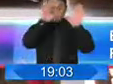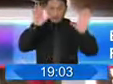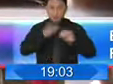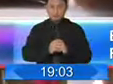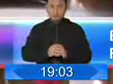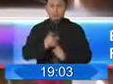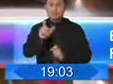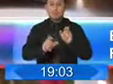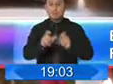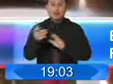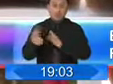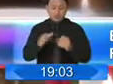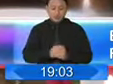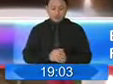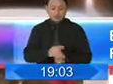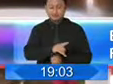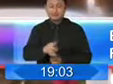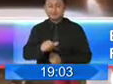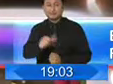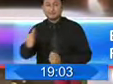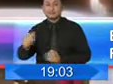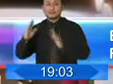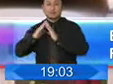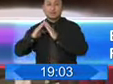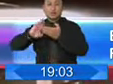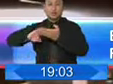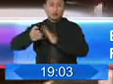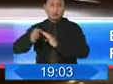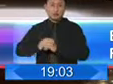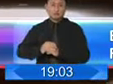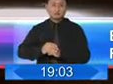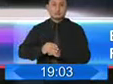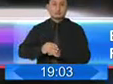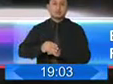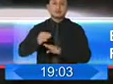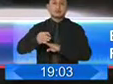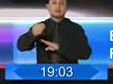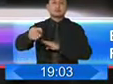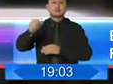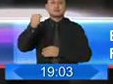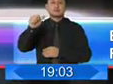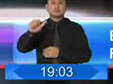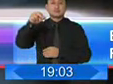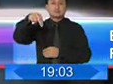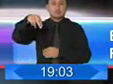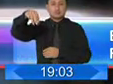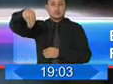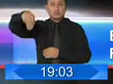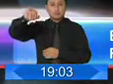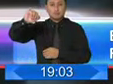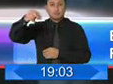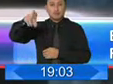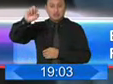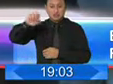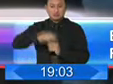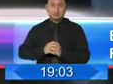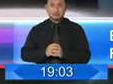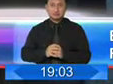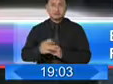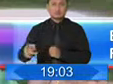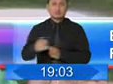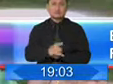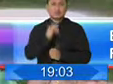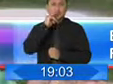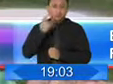Los desafortunados eran velados en una casa comunal de Huatumpamba, Cantón San Miguel. El féretro del menor permanecía a un lado vacío.